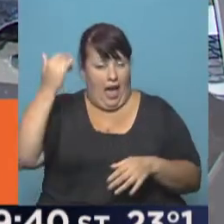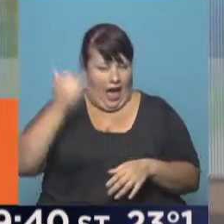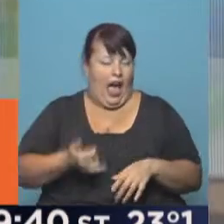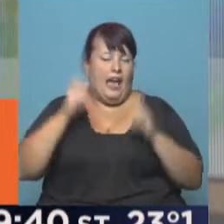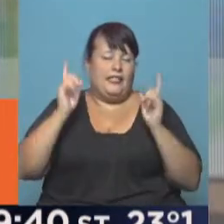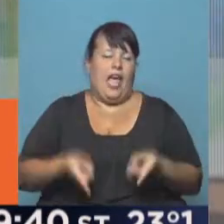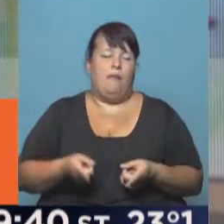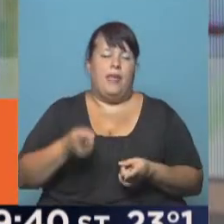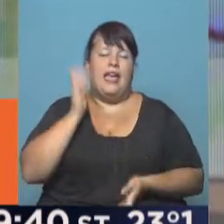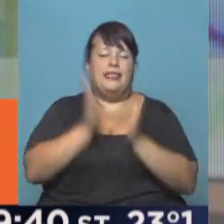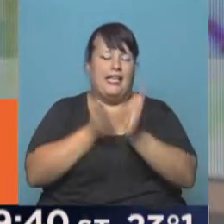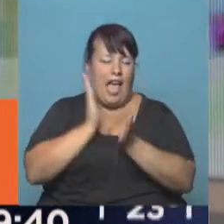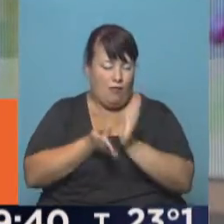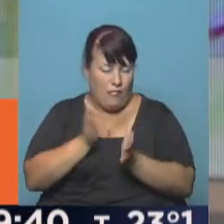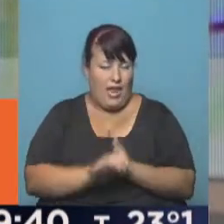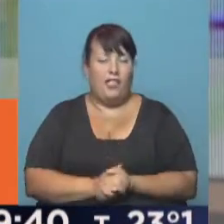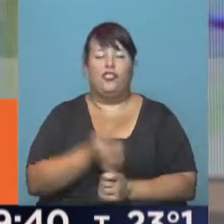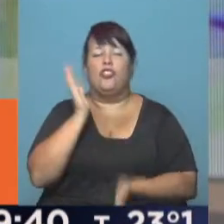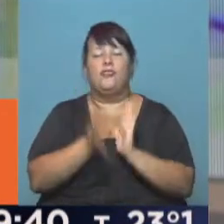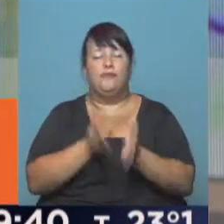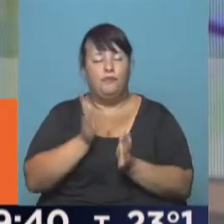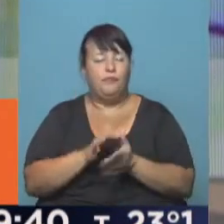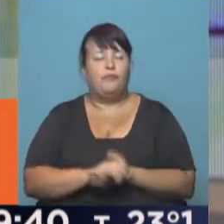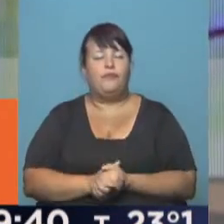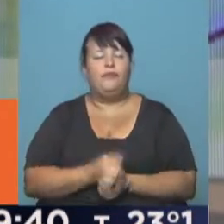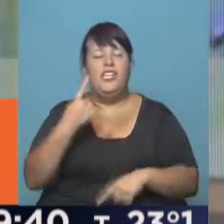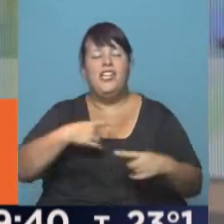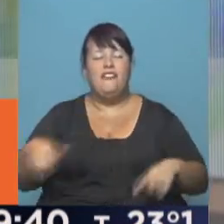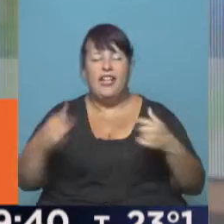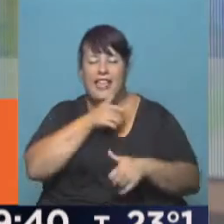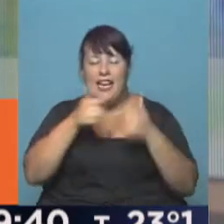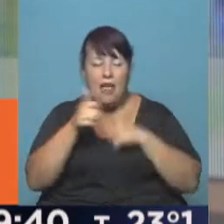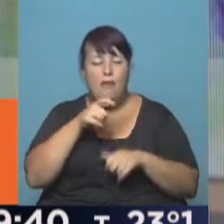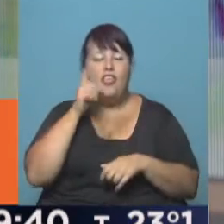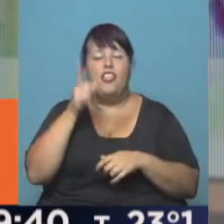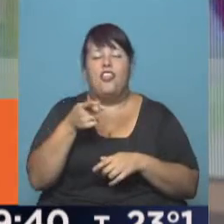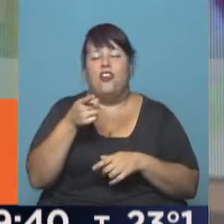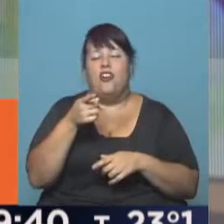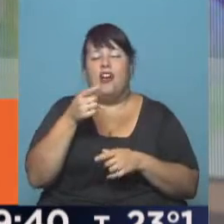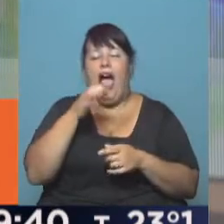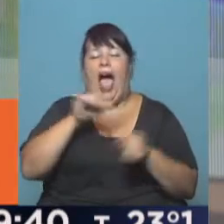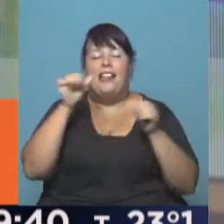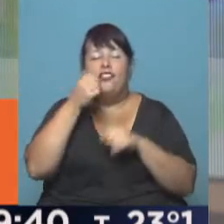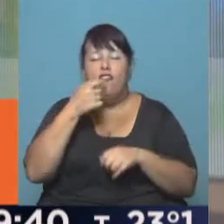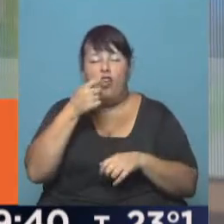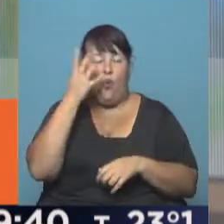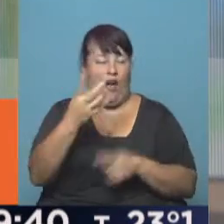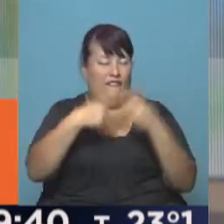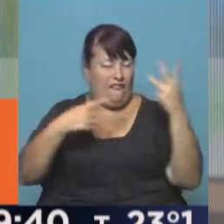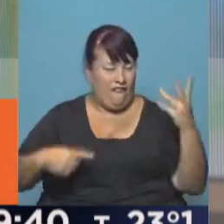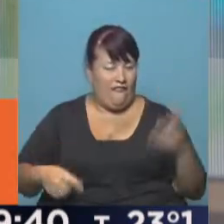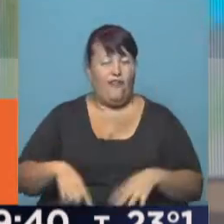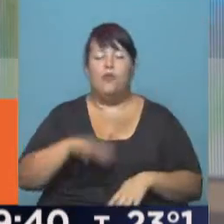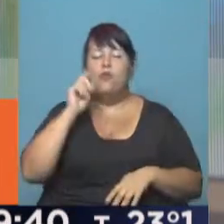Existe también un tratamiento con varias medicaciones que son antibióticos, son 4 antibióticos,